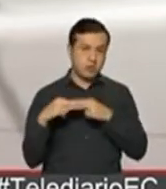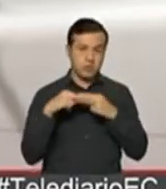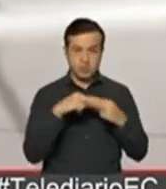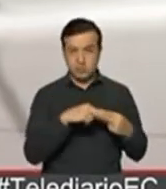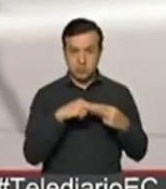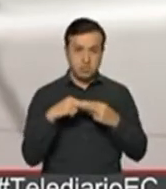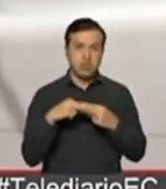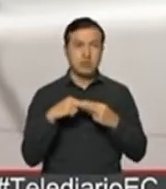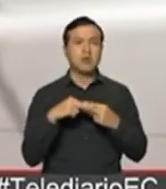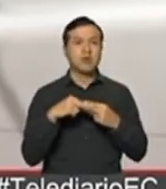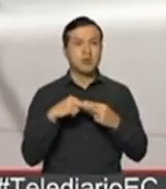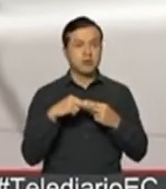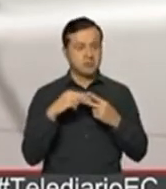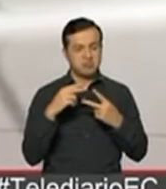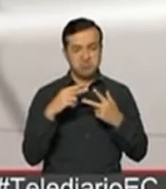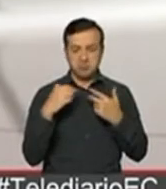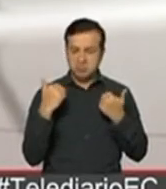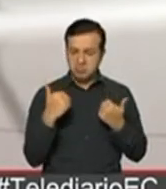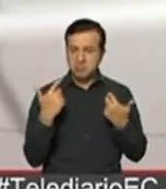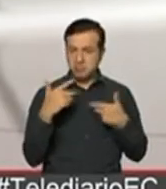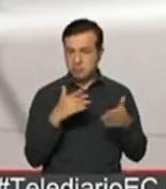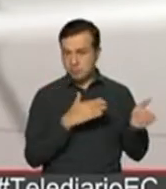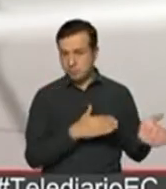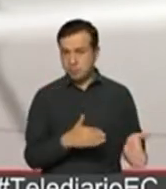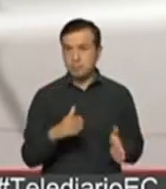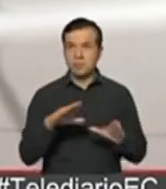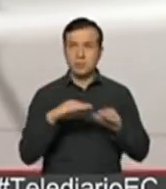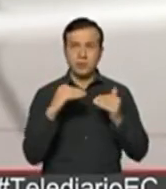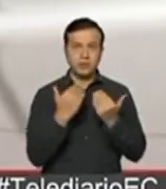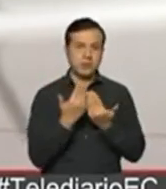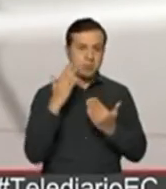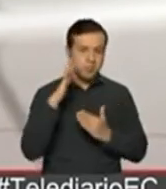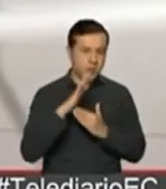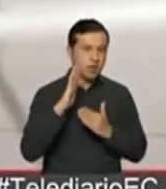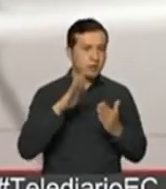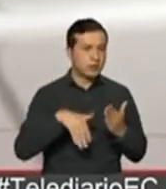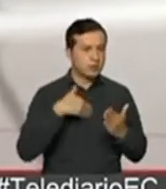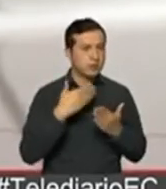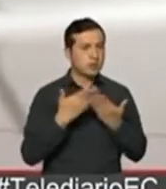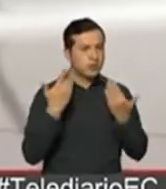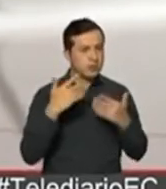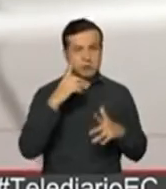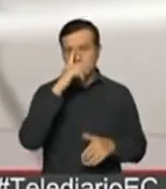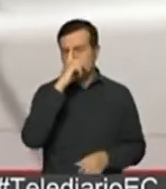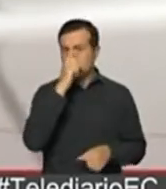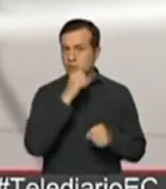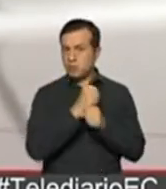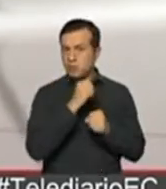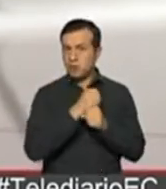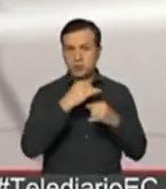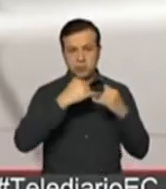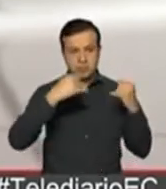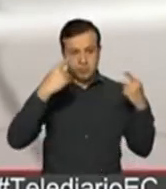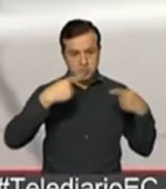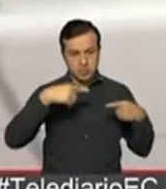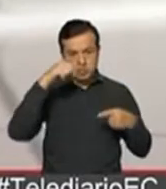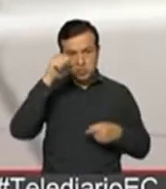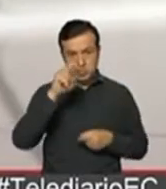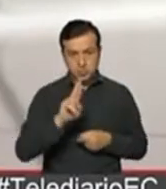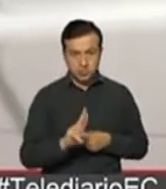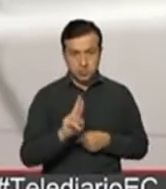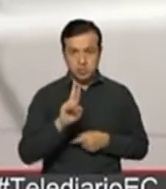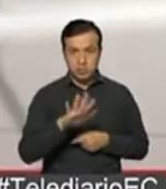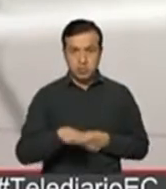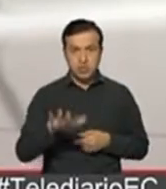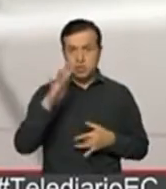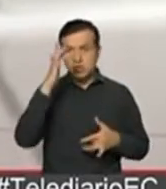nacionales internacionales hemos estado en misiones de paz hemos estado en los trabajos en la frontera sur contra